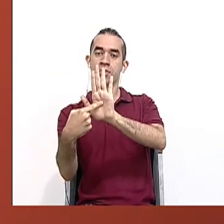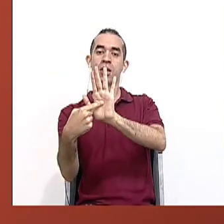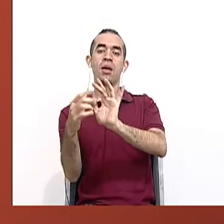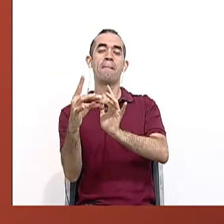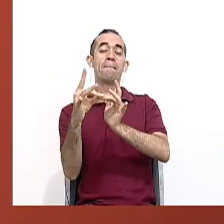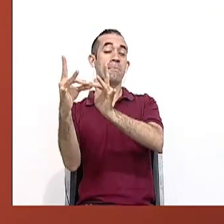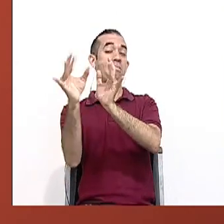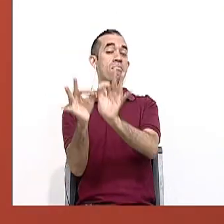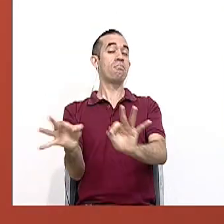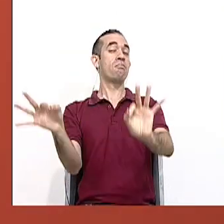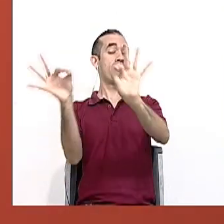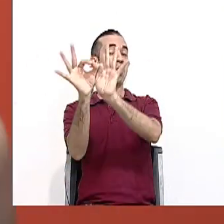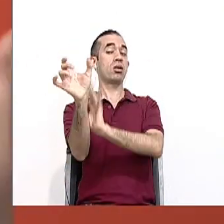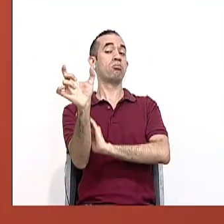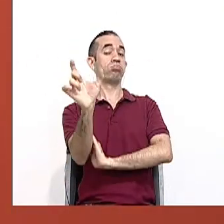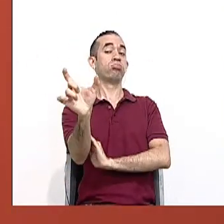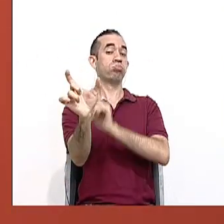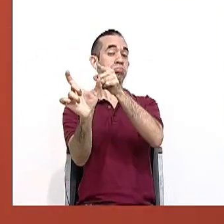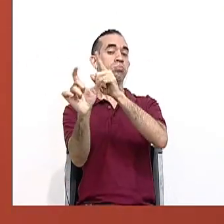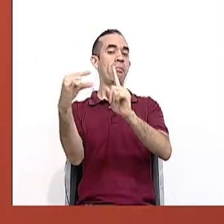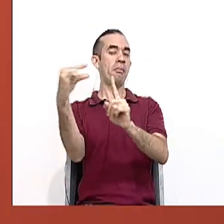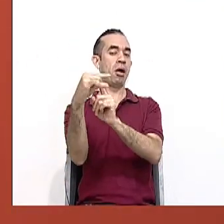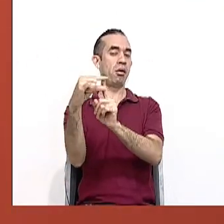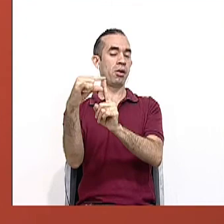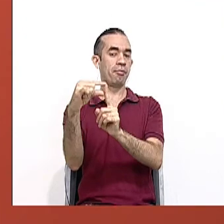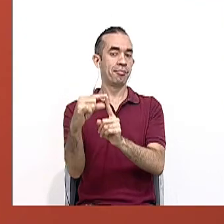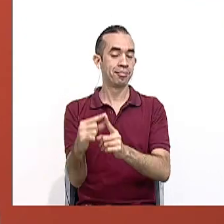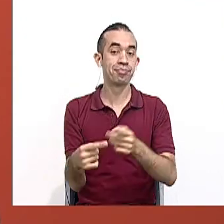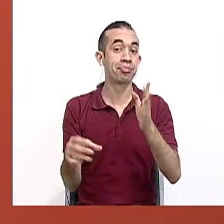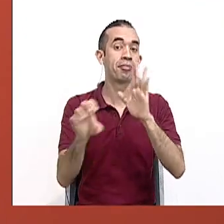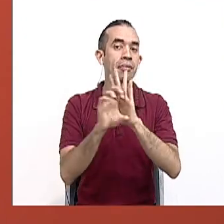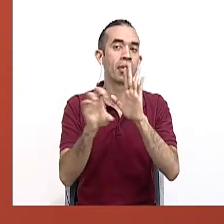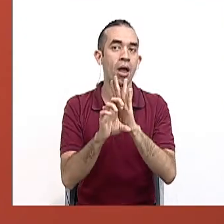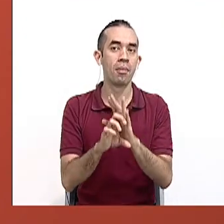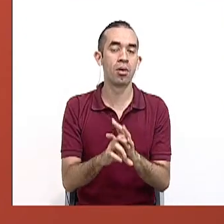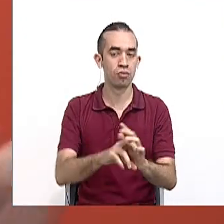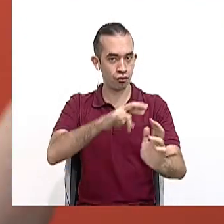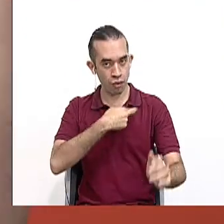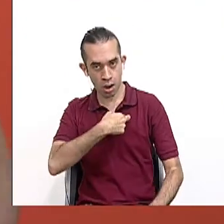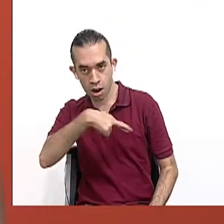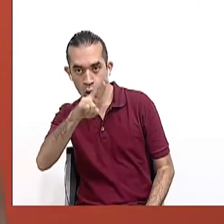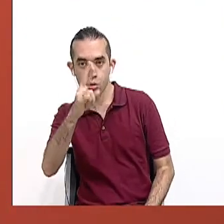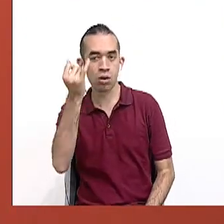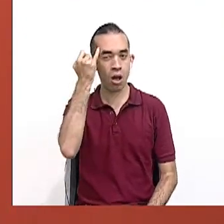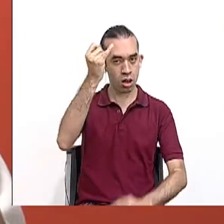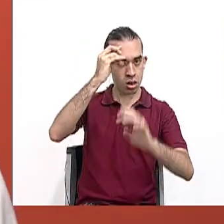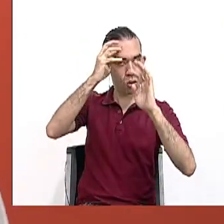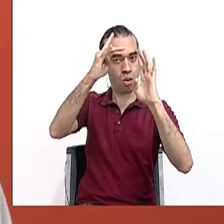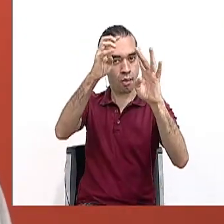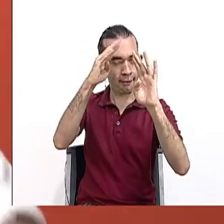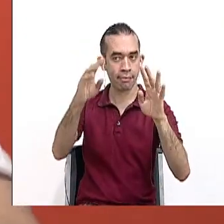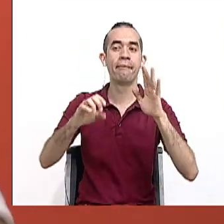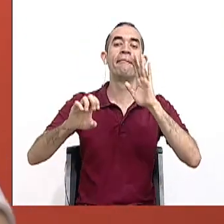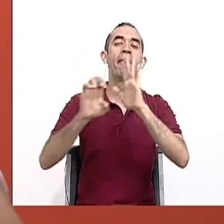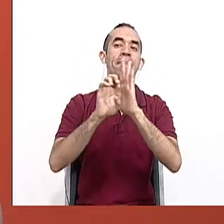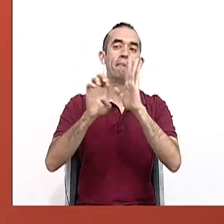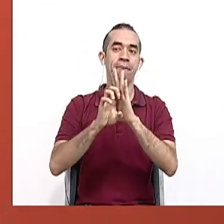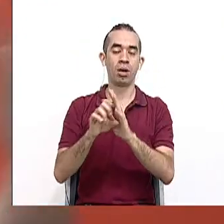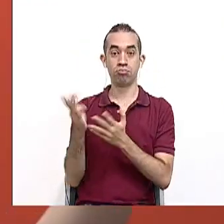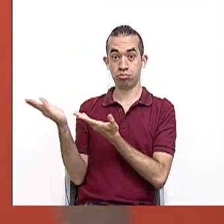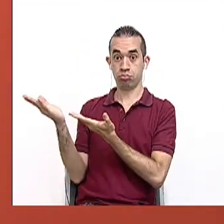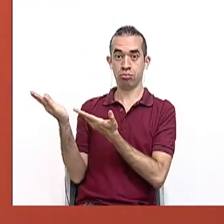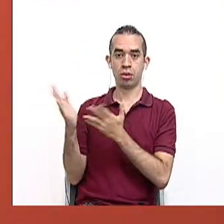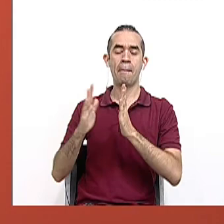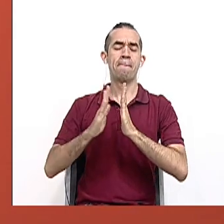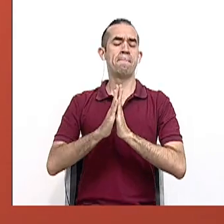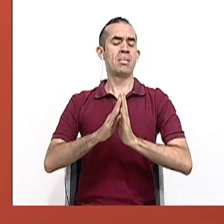especial importancia que se le da a esa palabra, ya sea por cuestiones religiosas o ideológicas. Por ejemplo, la gran